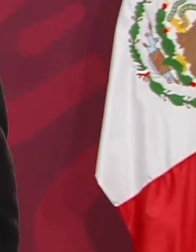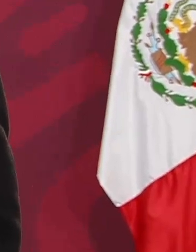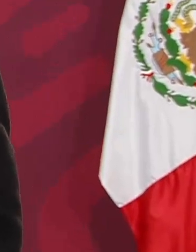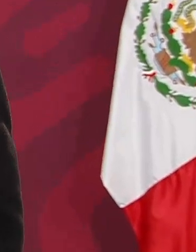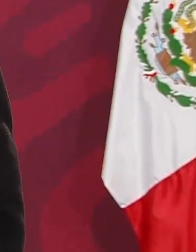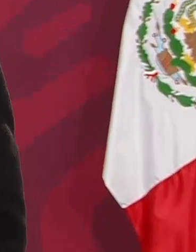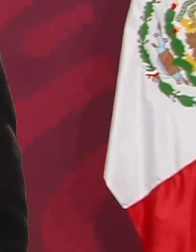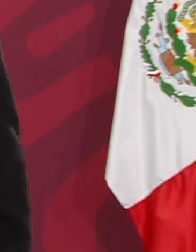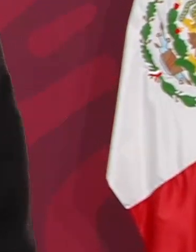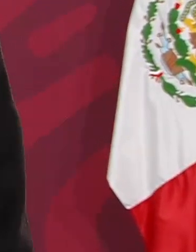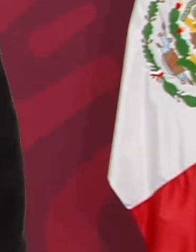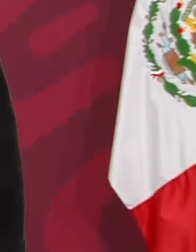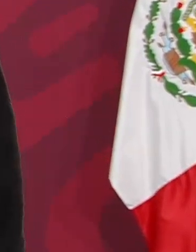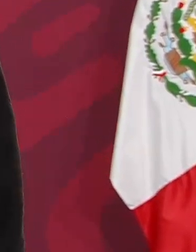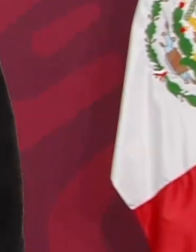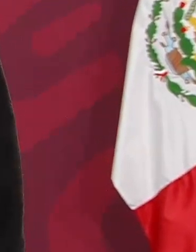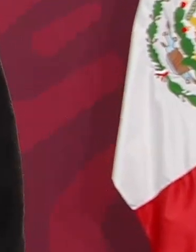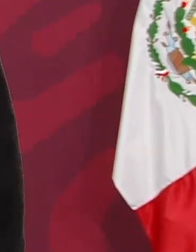alineados a Huerta,